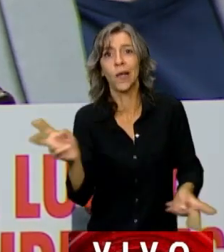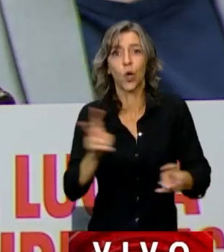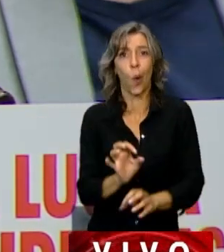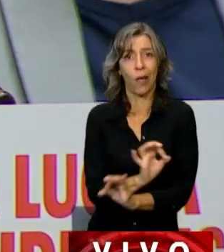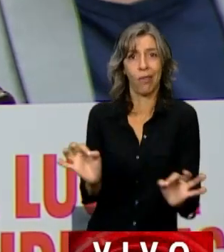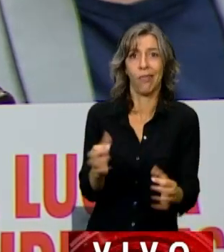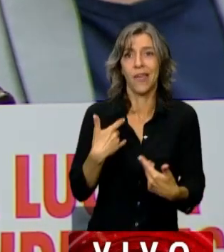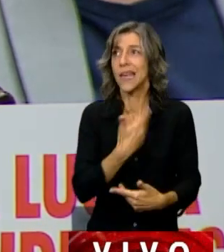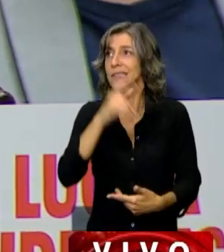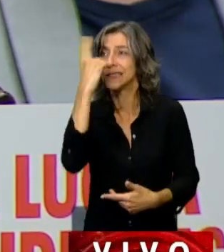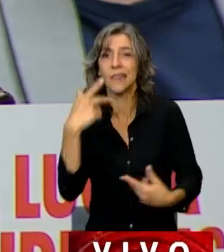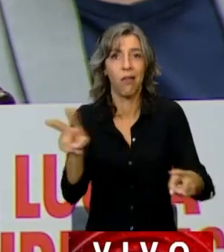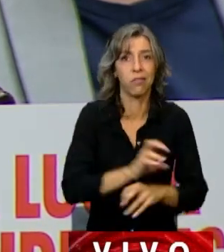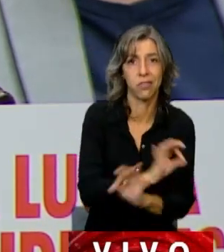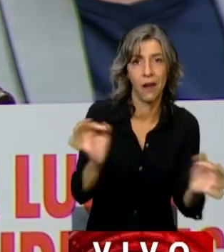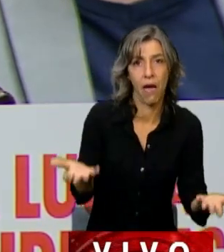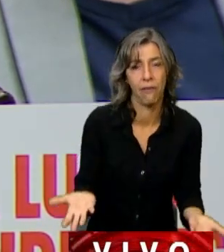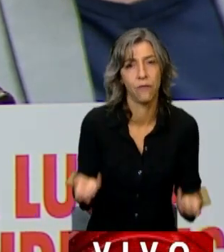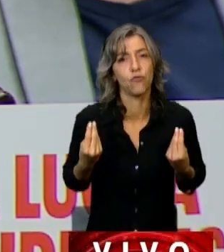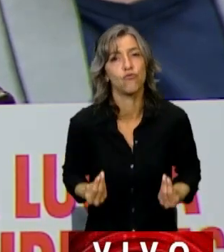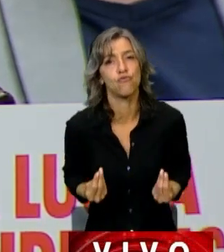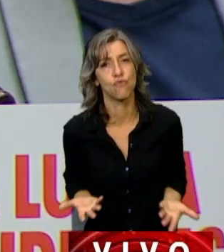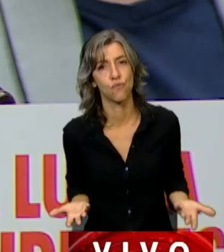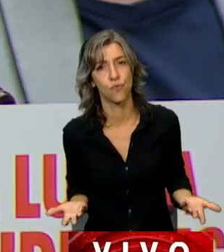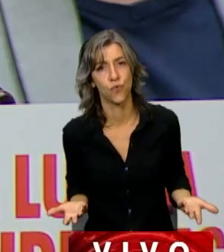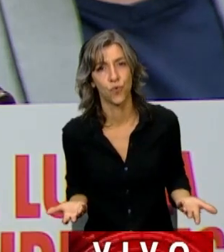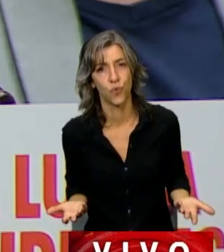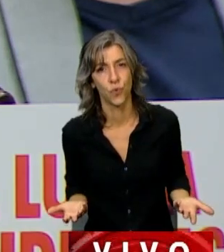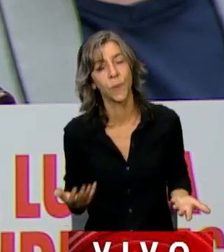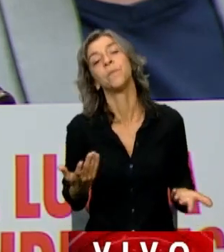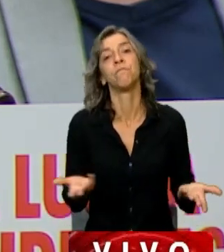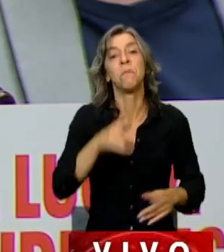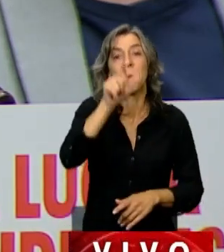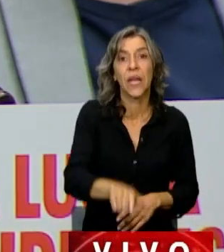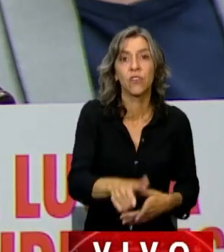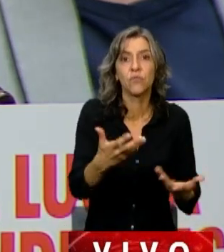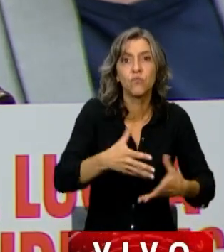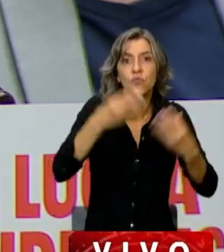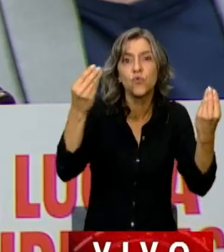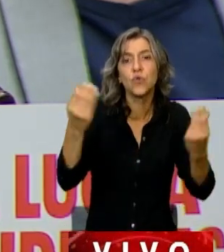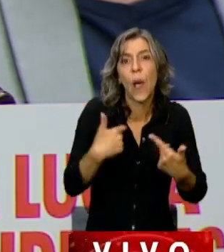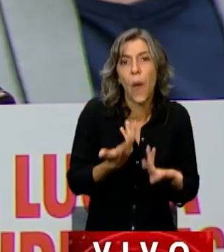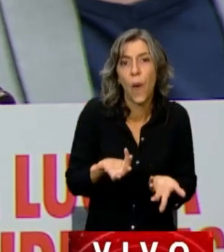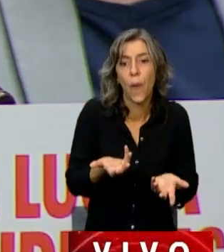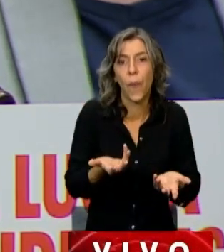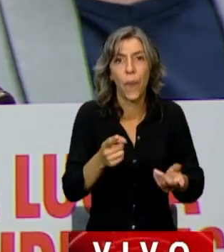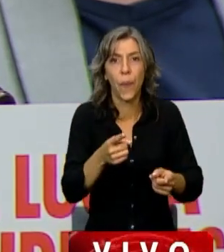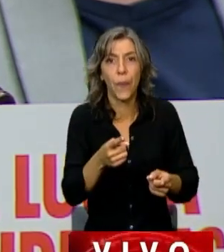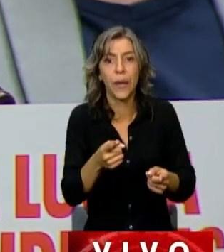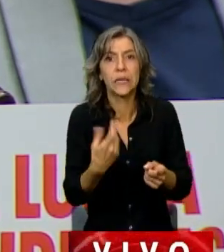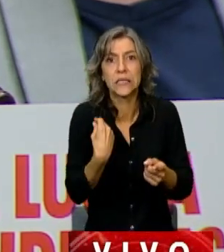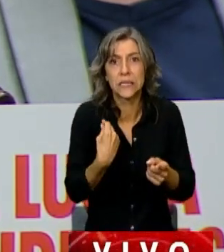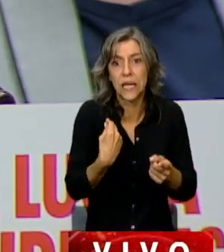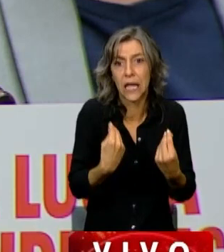un trabajador o es pobre y van incrementándose el número de trabajadoras y trabajadores que están bajo la